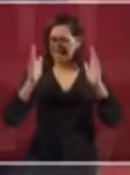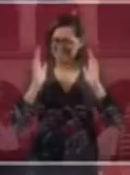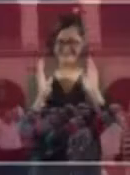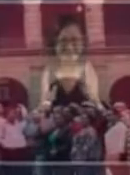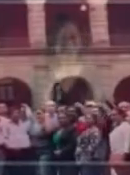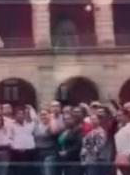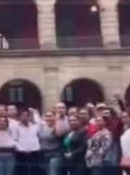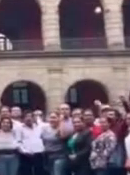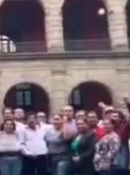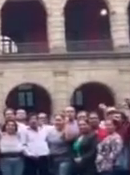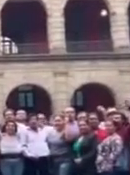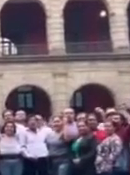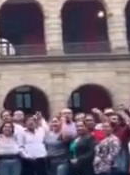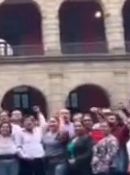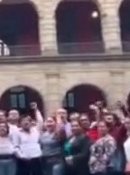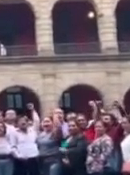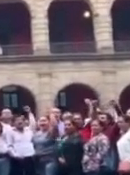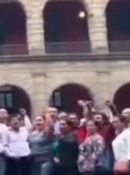acostumbrando